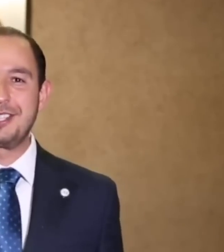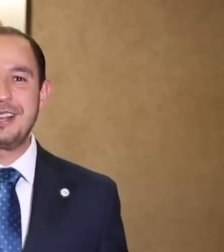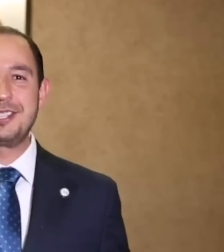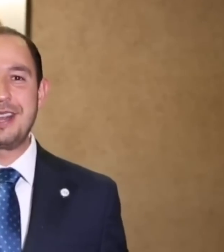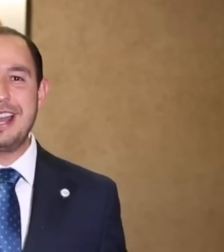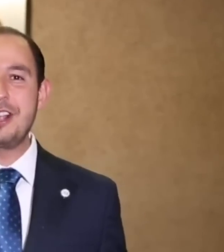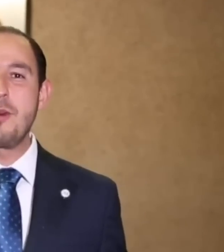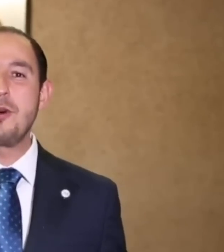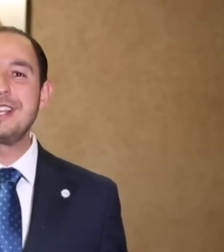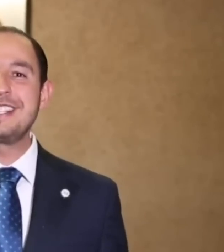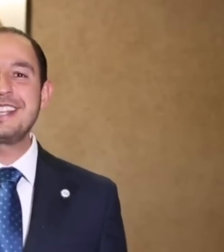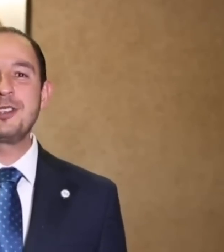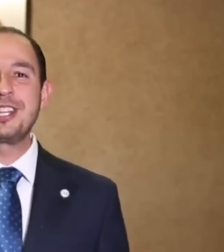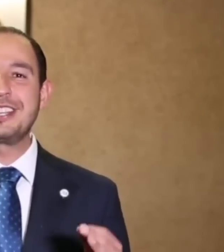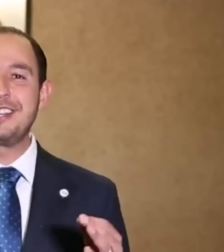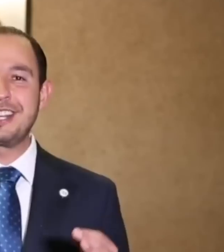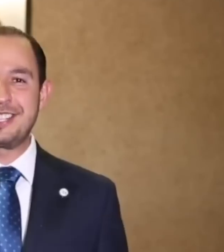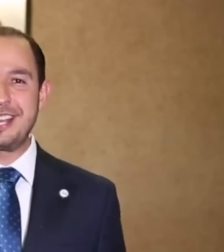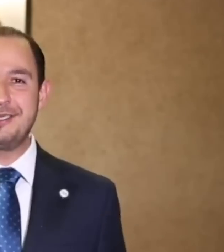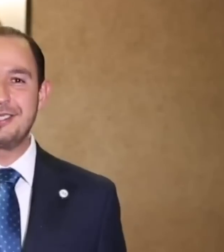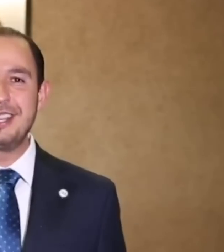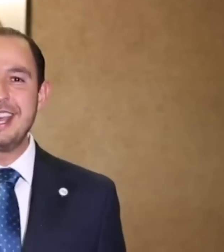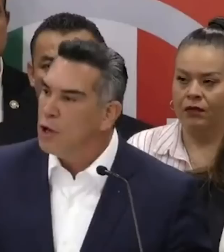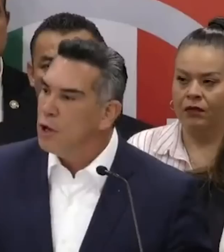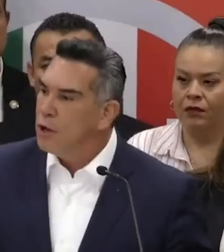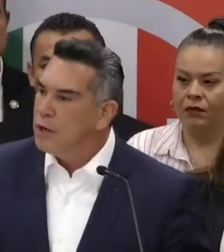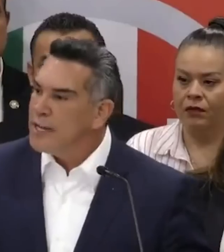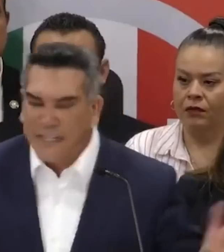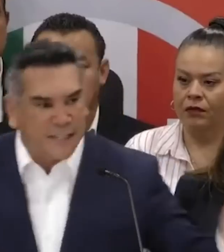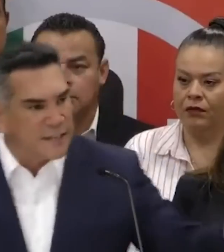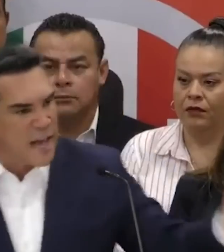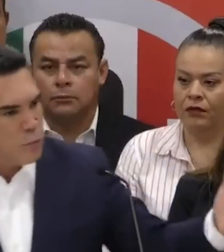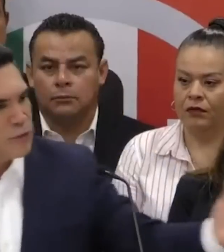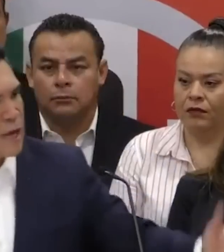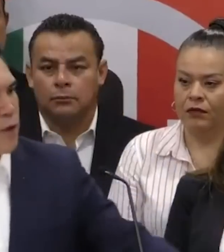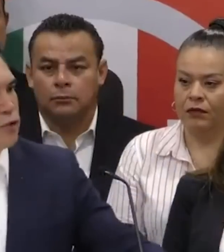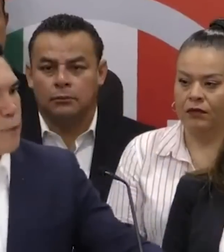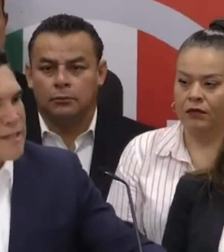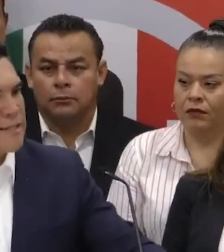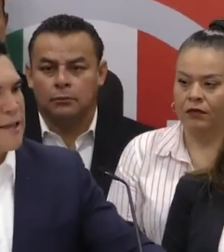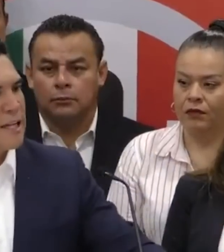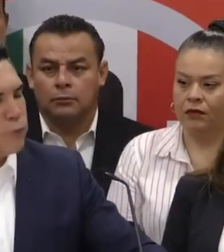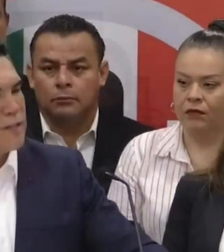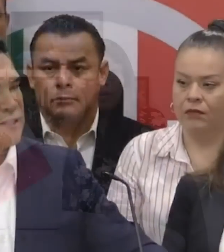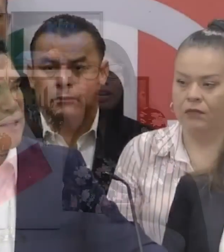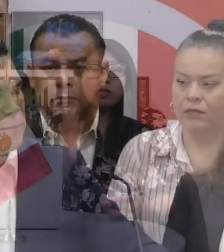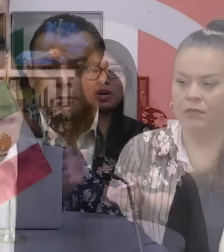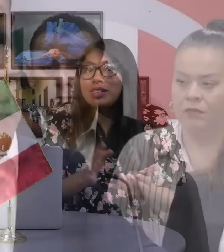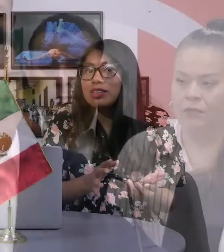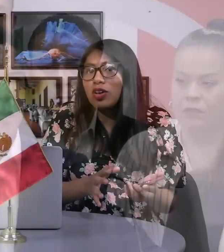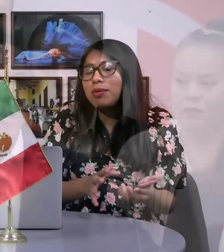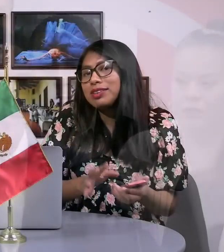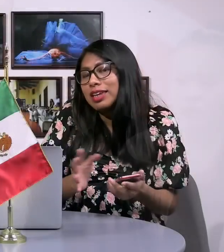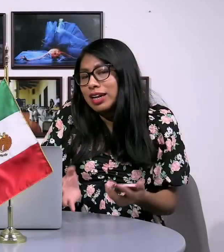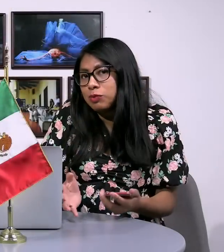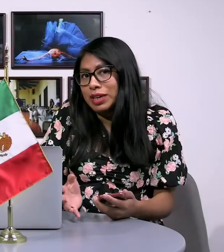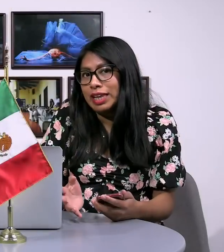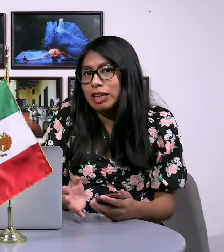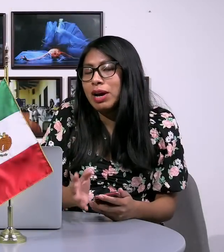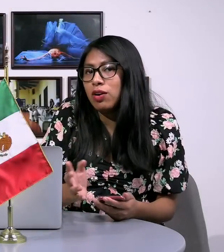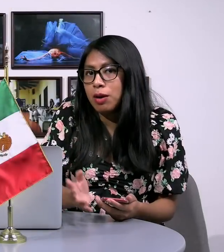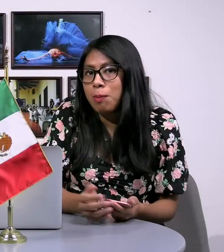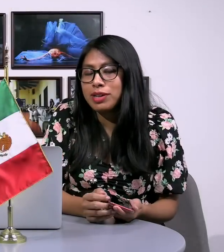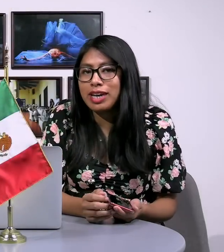ya se perdió la confianza con la dirigencia nacional del PRI, porque se deshonró la palabra y se incumplieron los acuerdos. Y aunque los panistas todavía están a